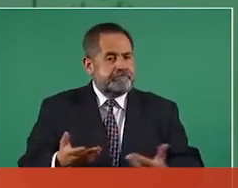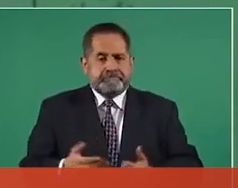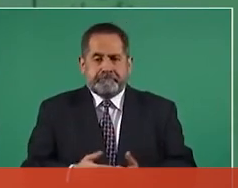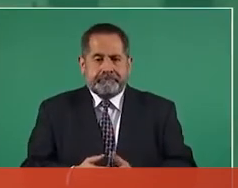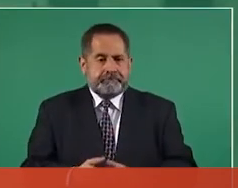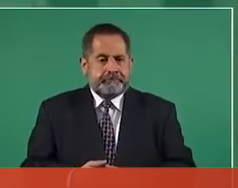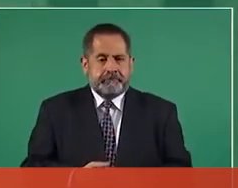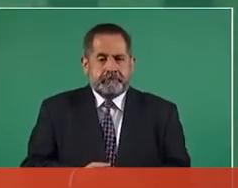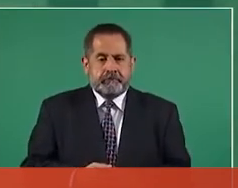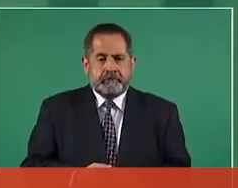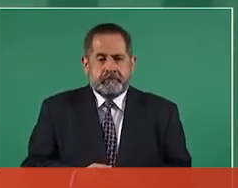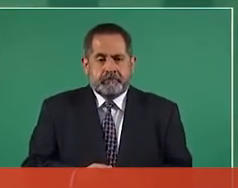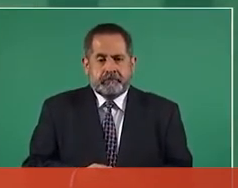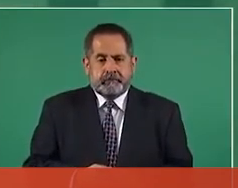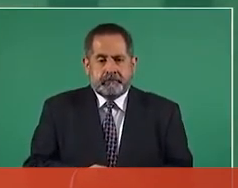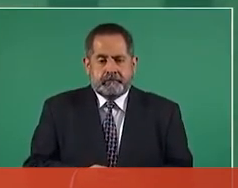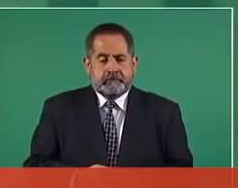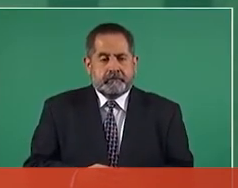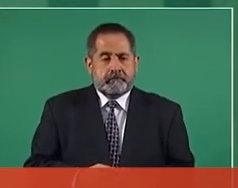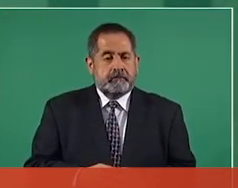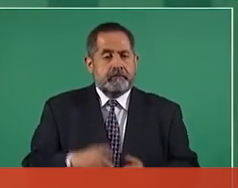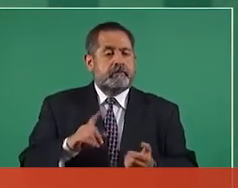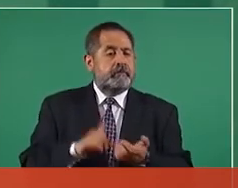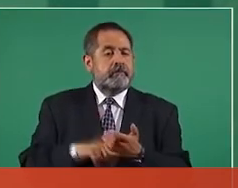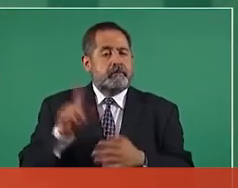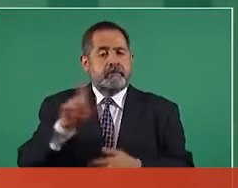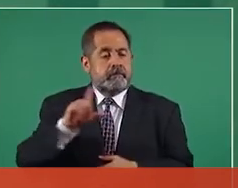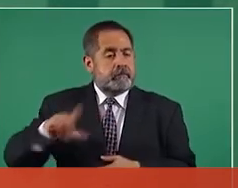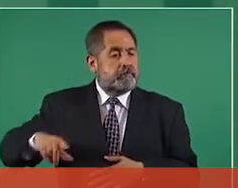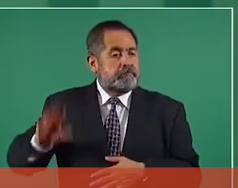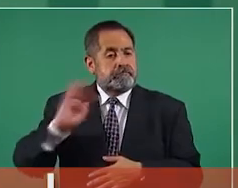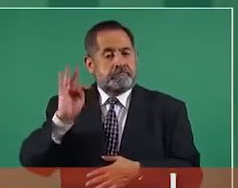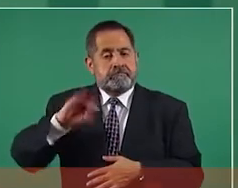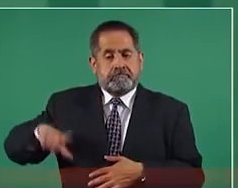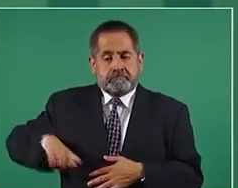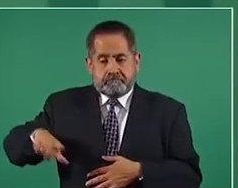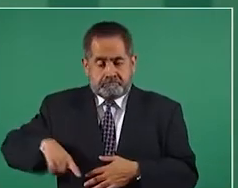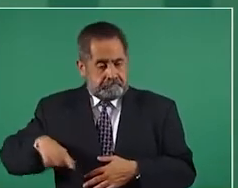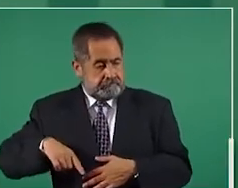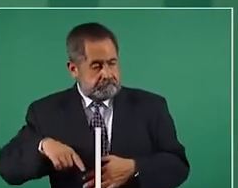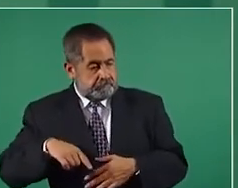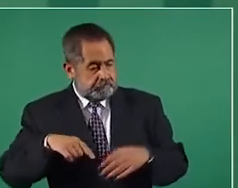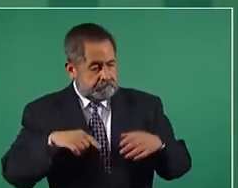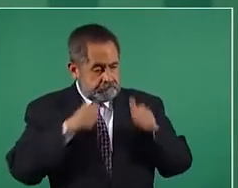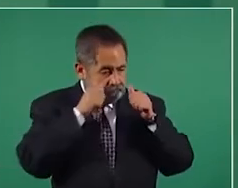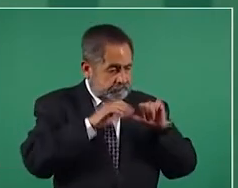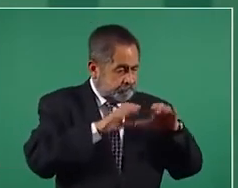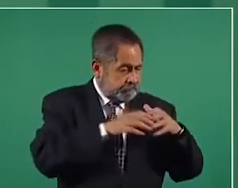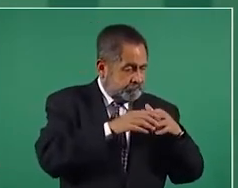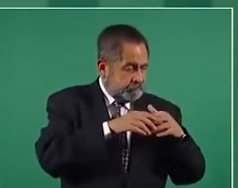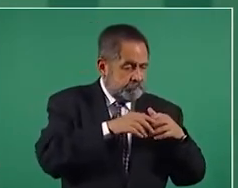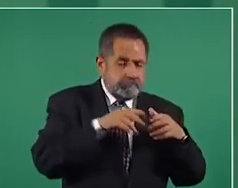si el gobierno estaba ensimismado, tienen nada más